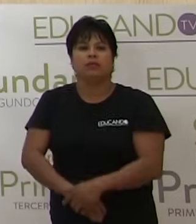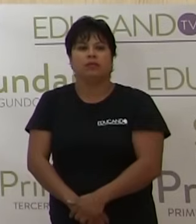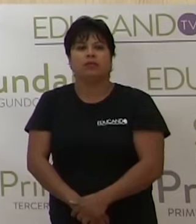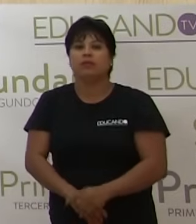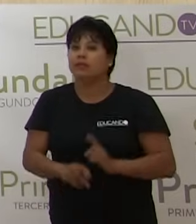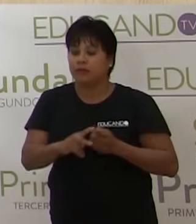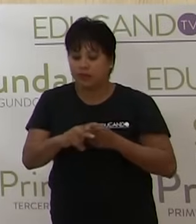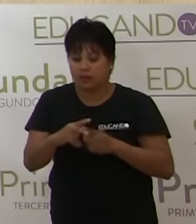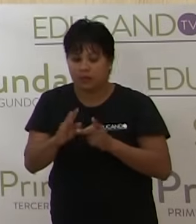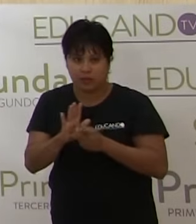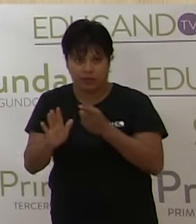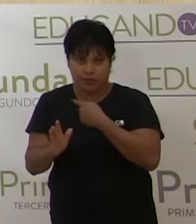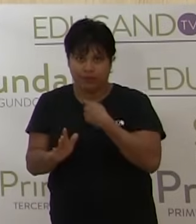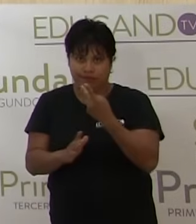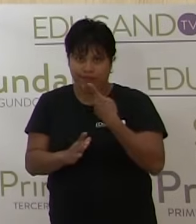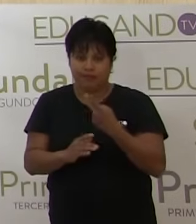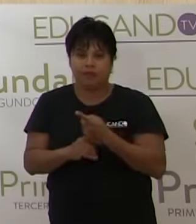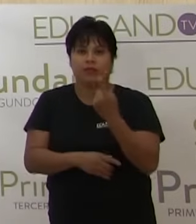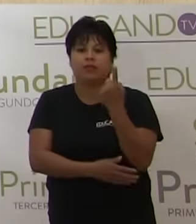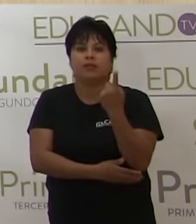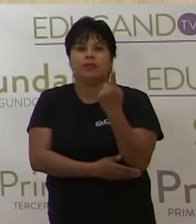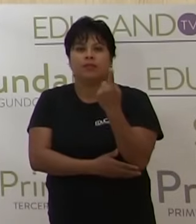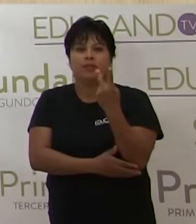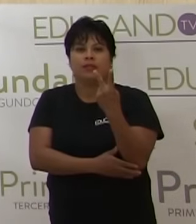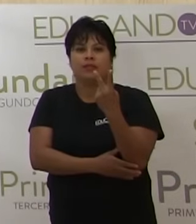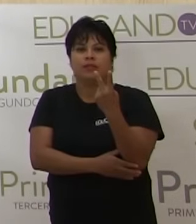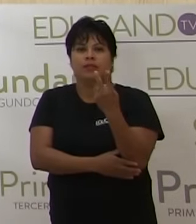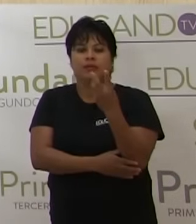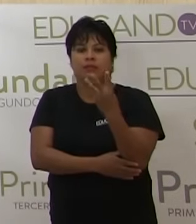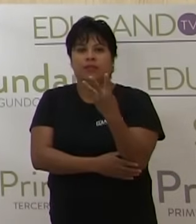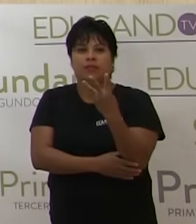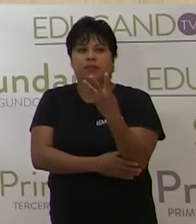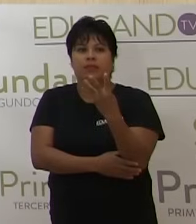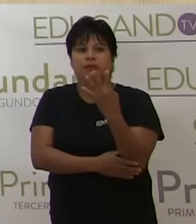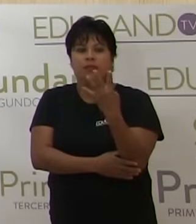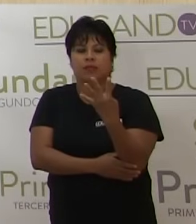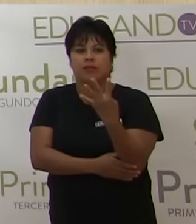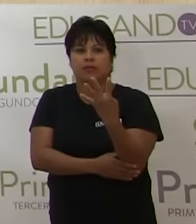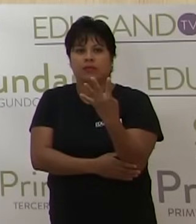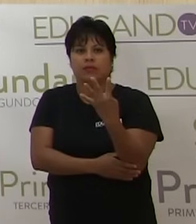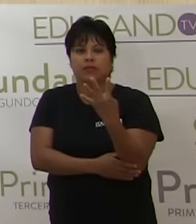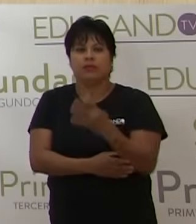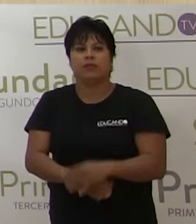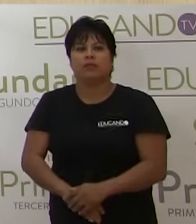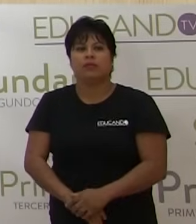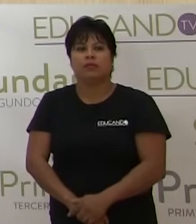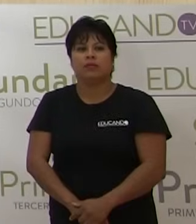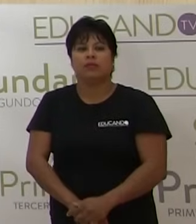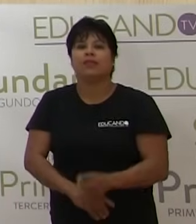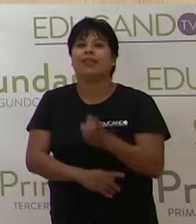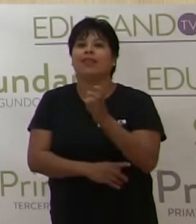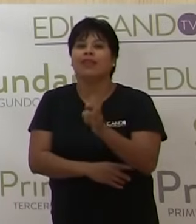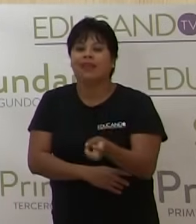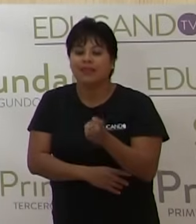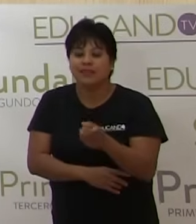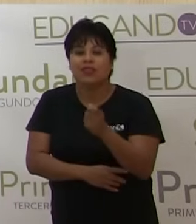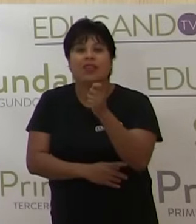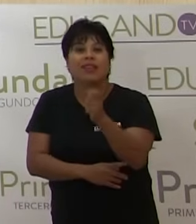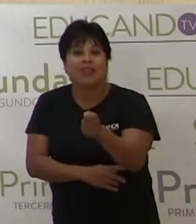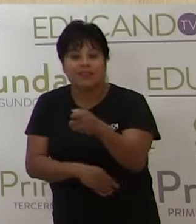cuenta de nuevo conmigo 1 2s 3 cu esto